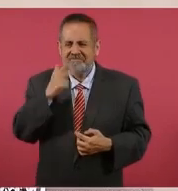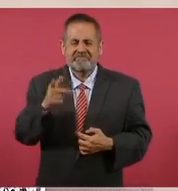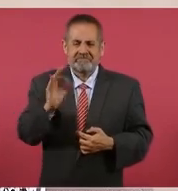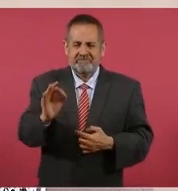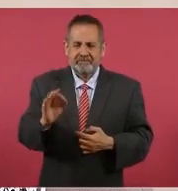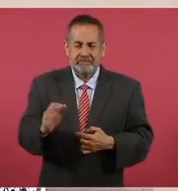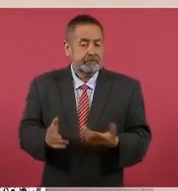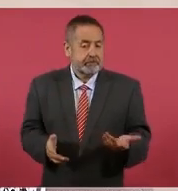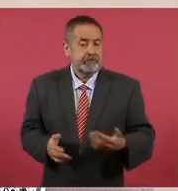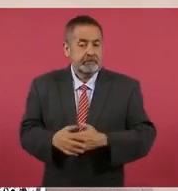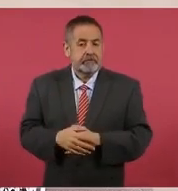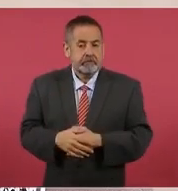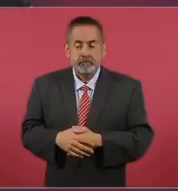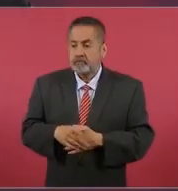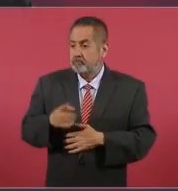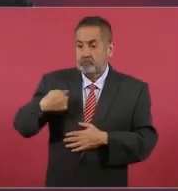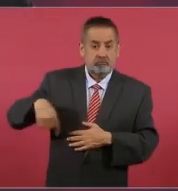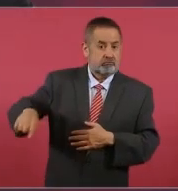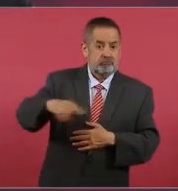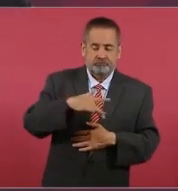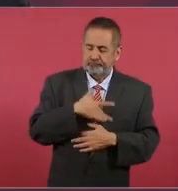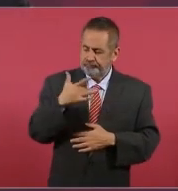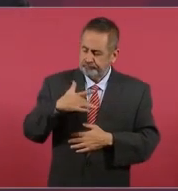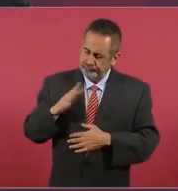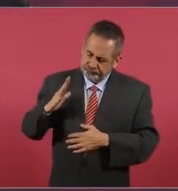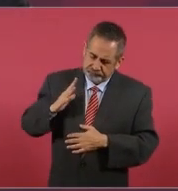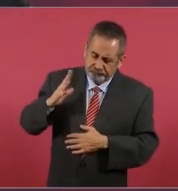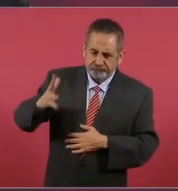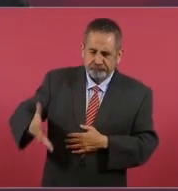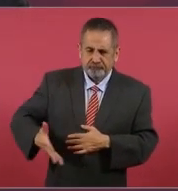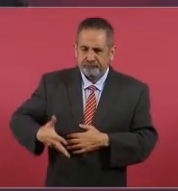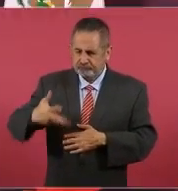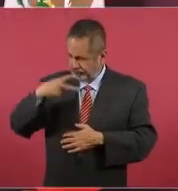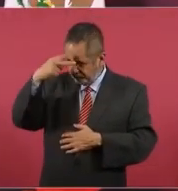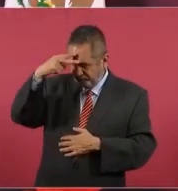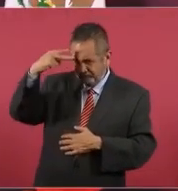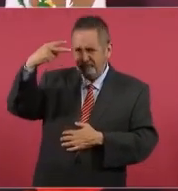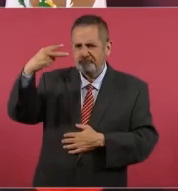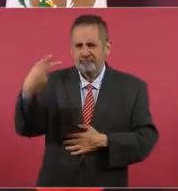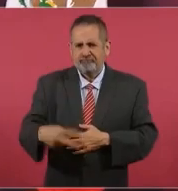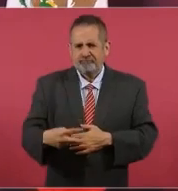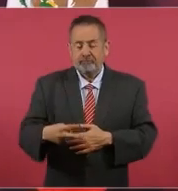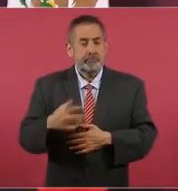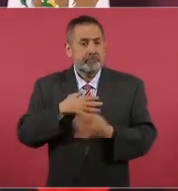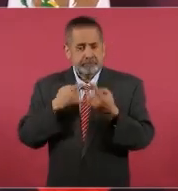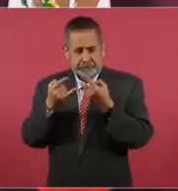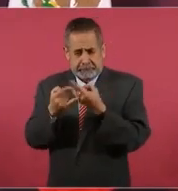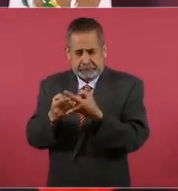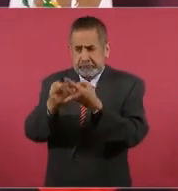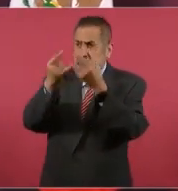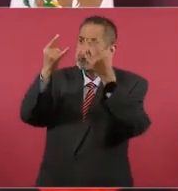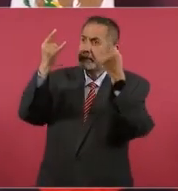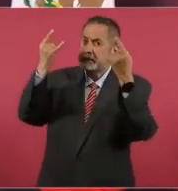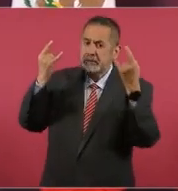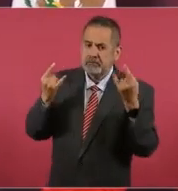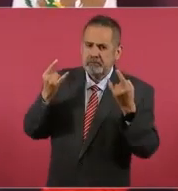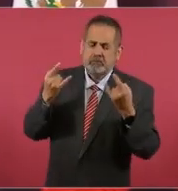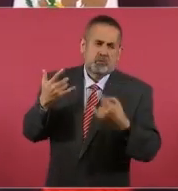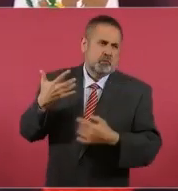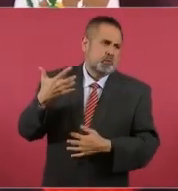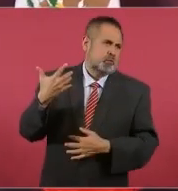Y nosotros tenemos que sentirnos muy orgullosos, los mexicanos, porque es un pasado glorioso el